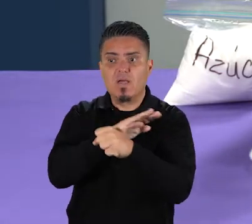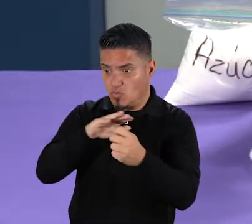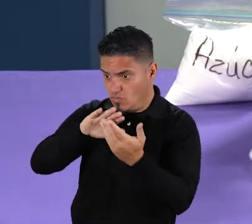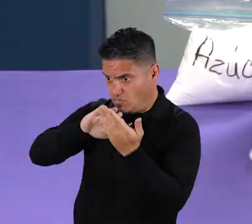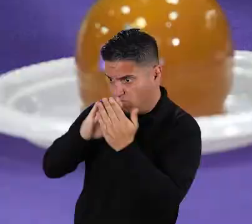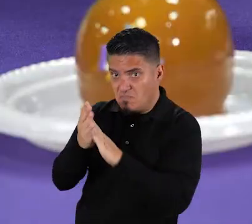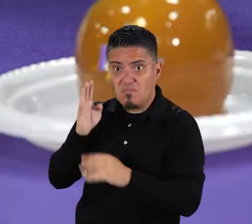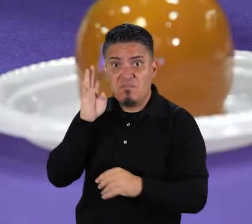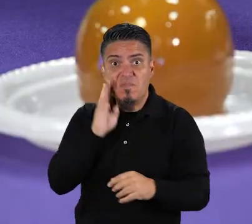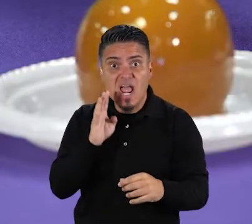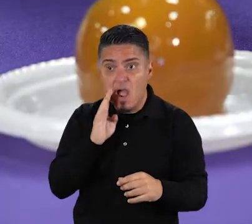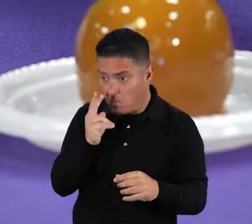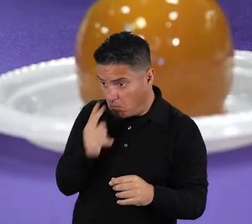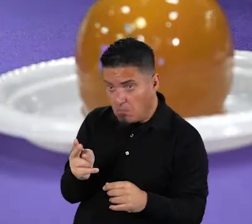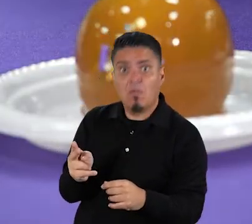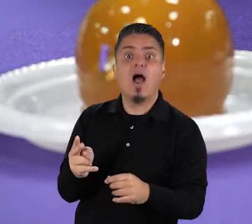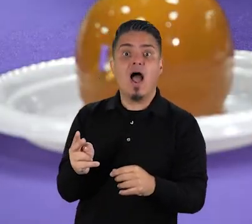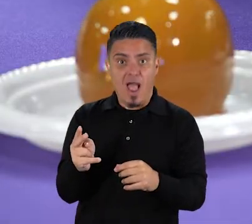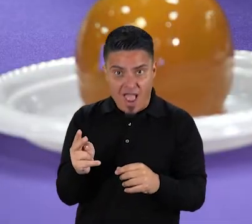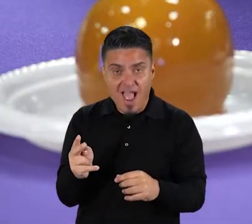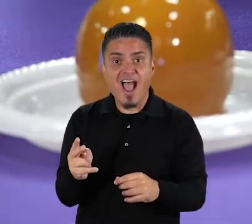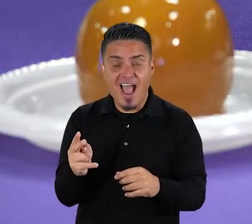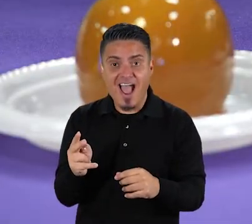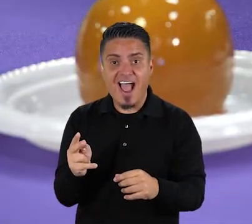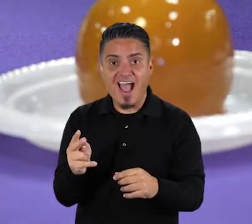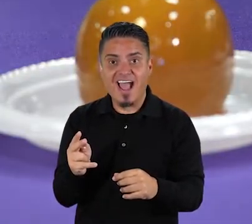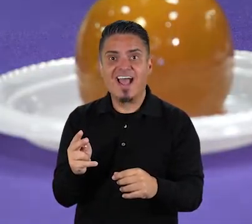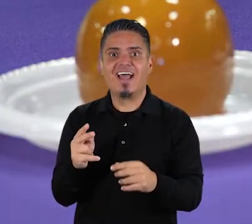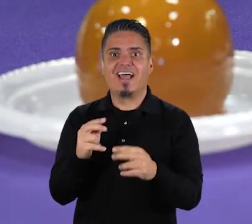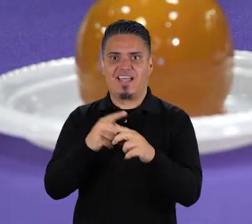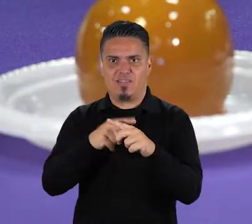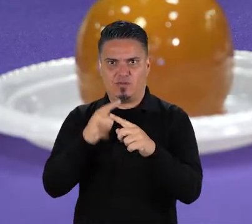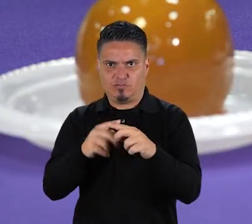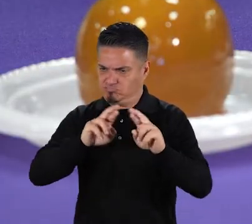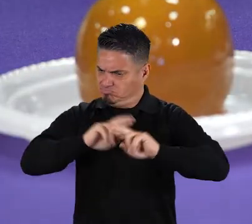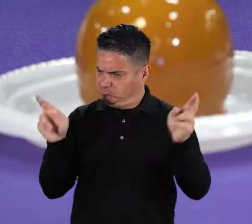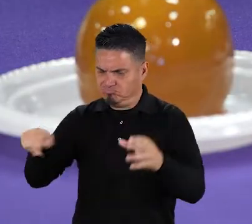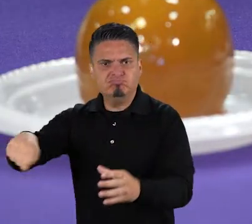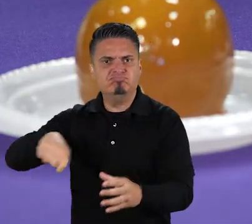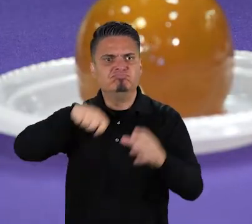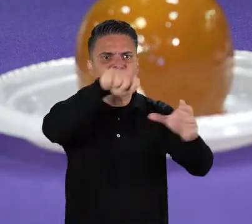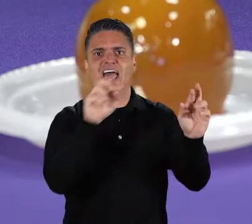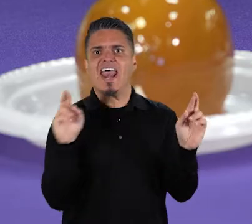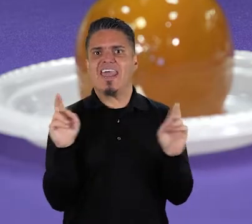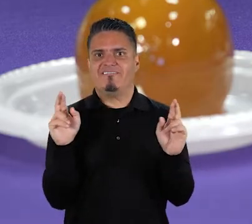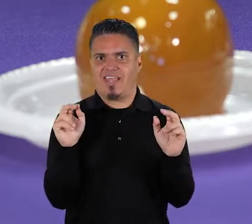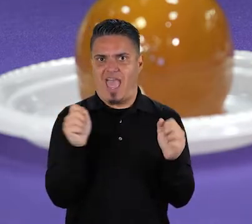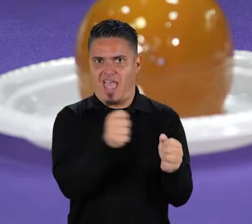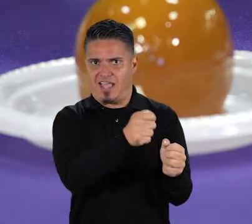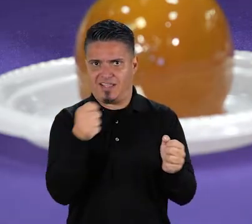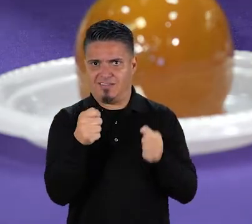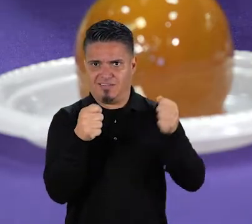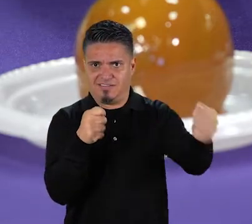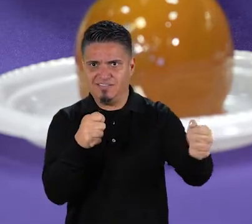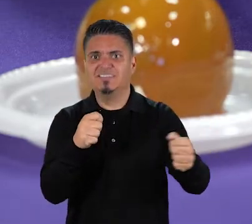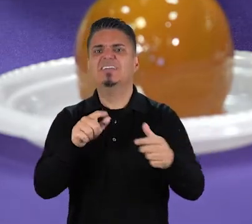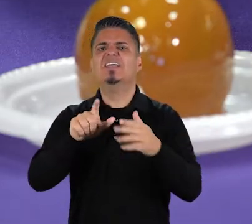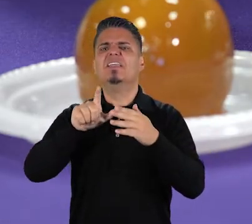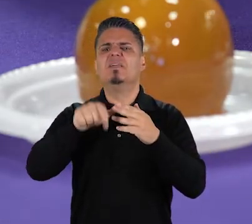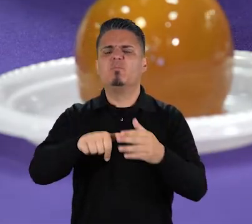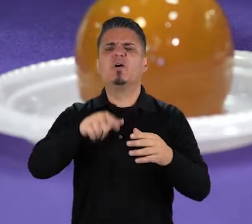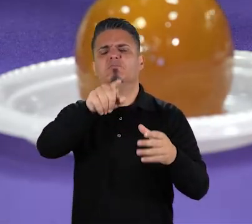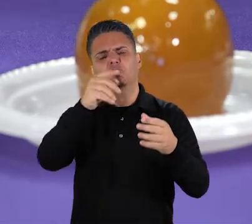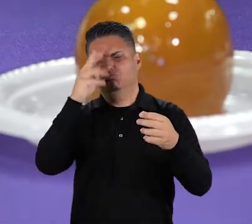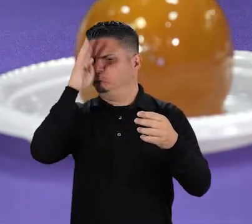tope en el caramelo, como pueden observar por aquí, y dejar que enfríe levemente para entonces añadirle